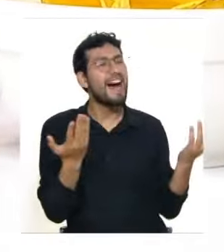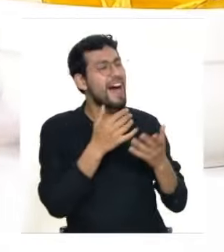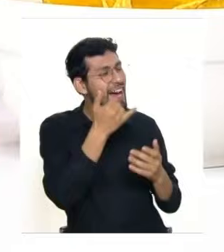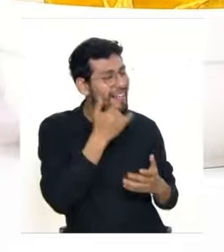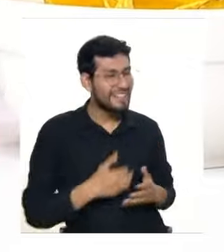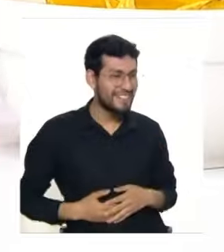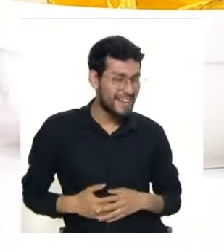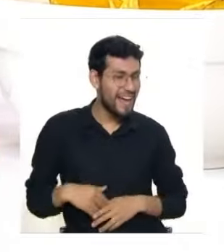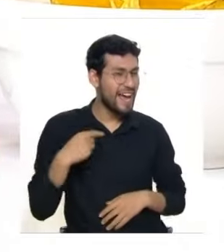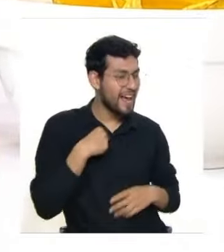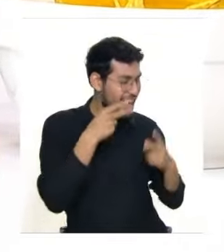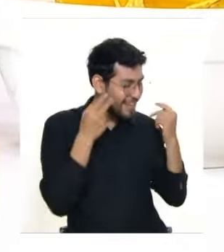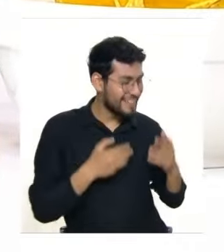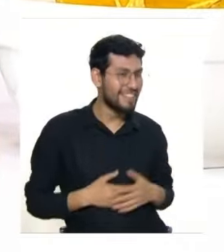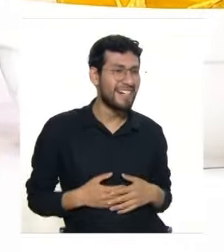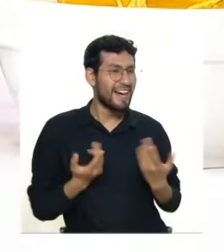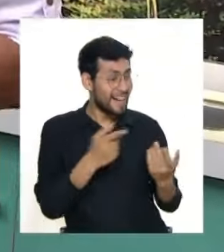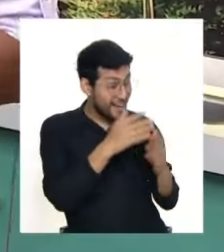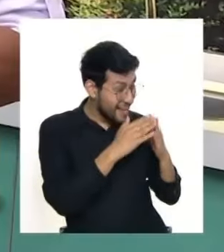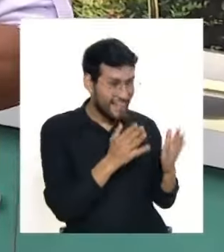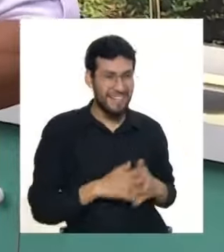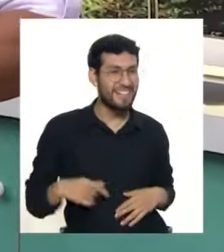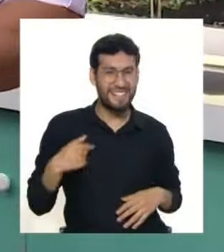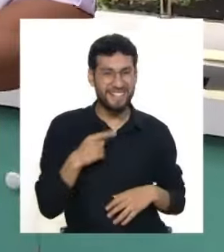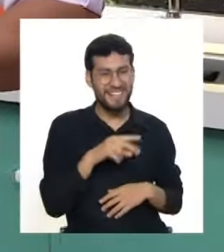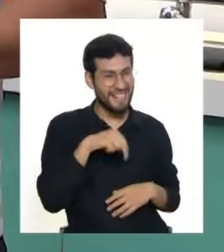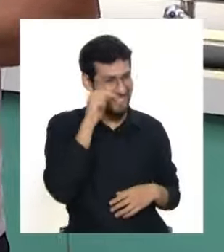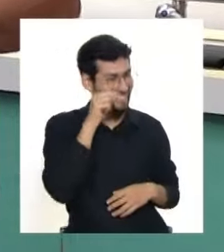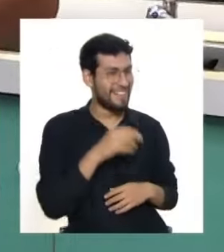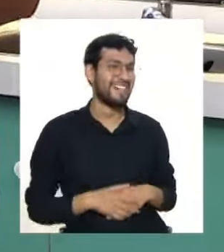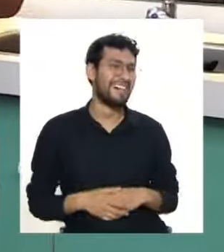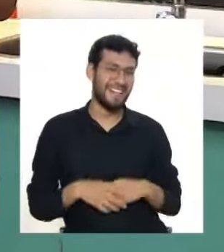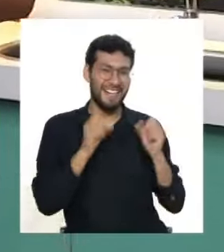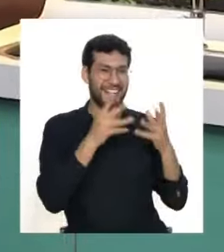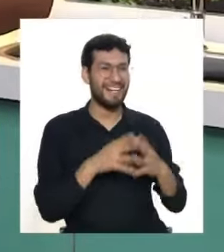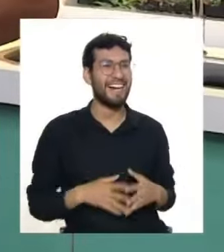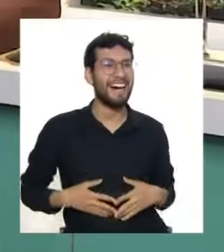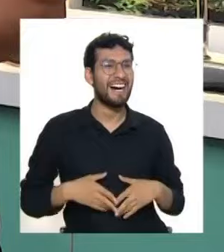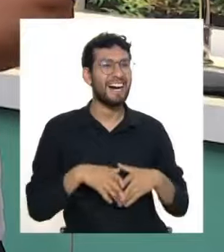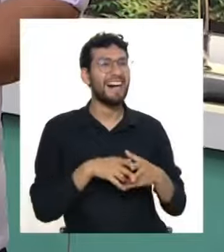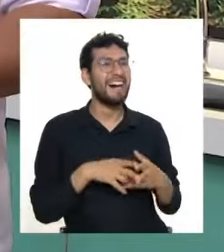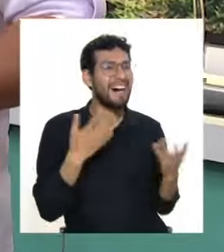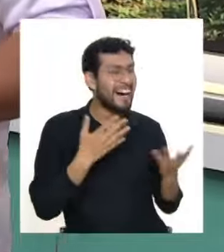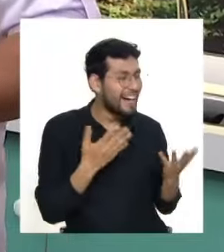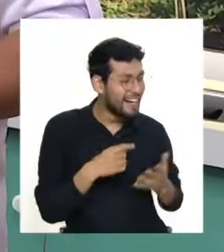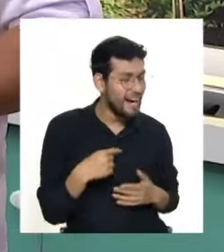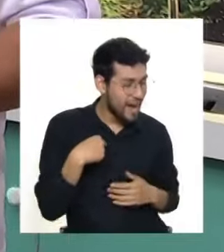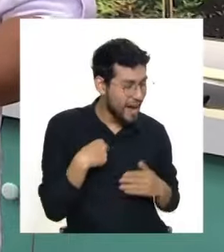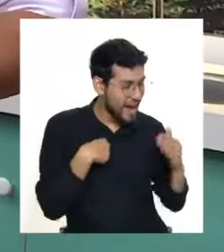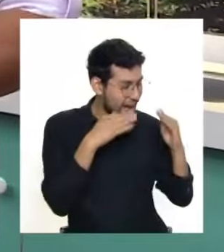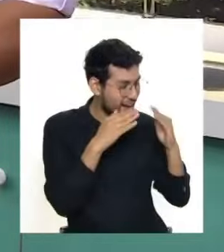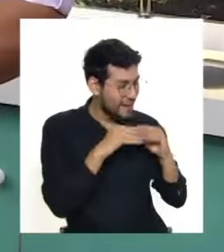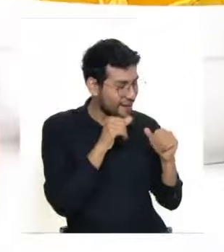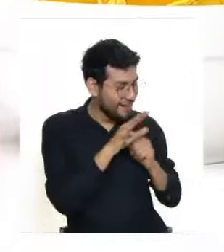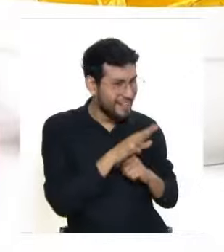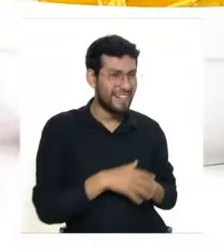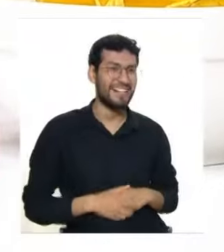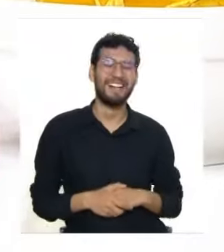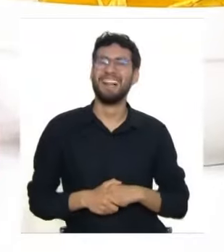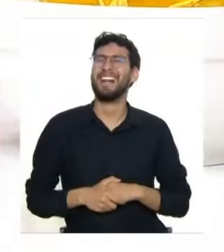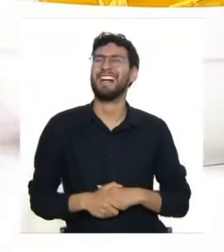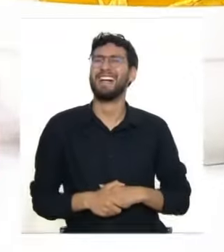nos llamas? De la selva. ¿No es de tu casa? No, del monte. Ah, ya, del monte. ¿En qué parte del monte estás? Estoy en la cachuera número 5. ¿En